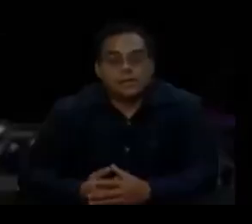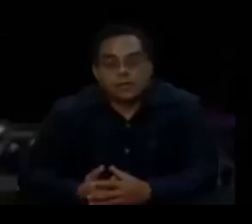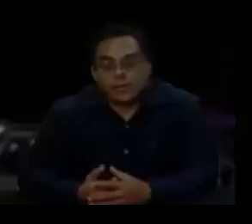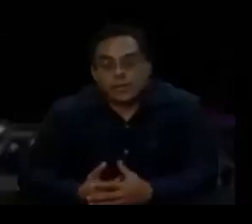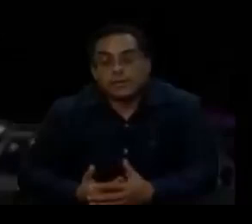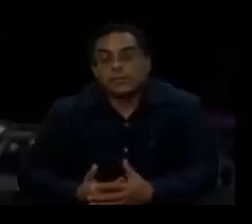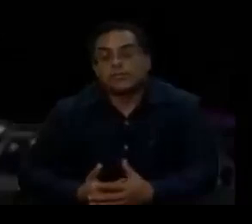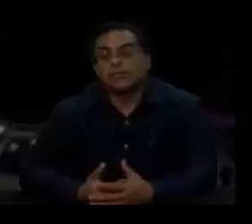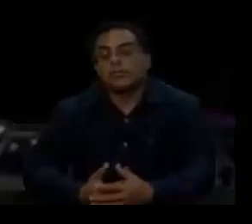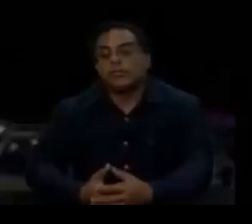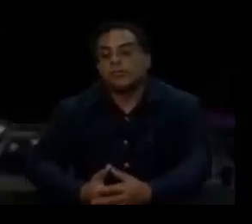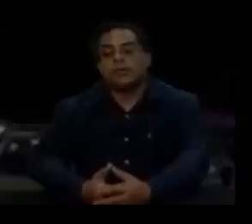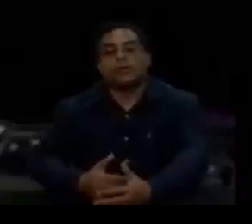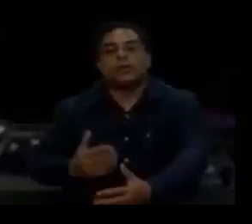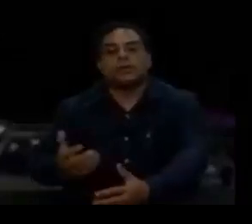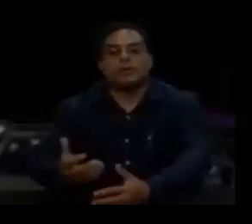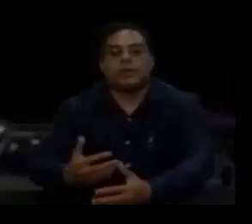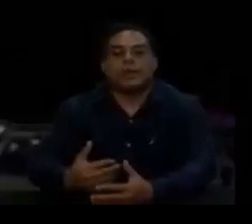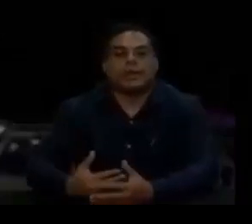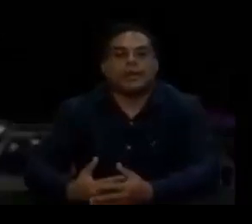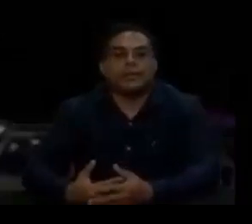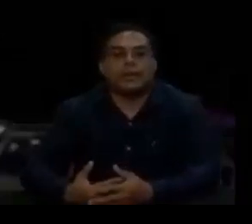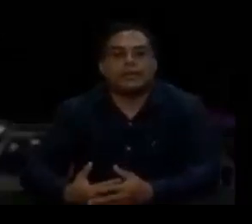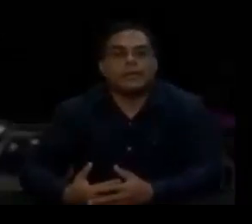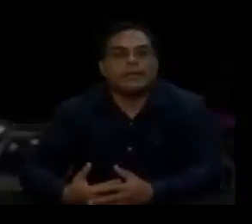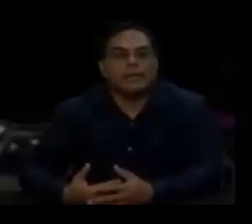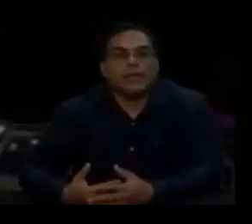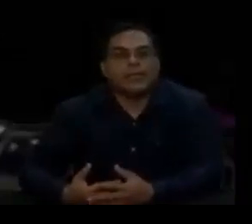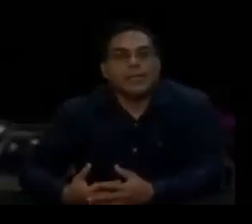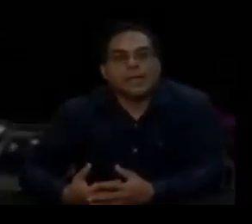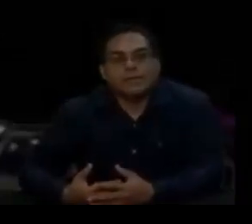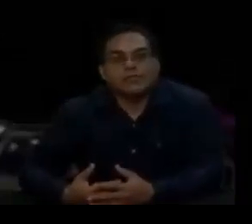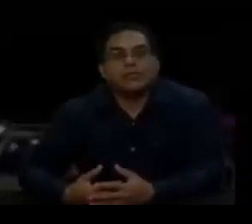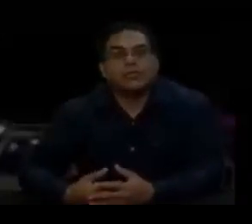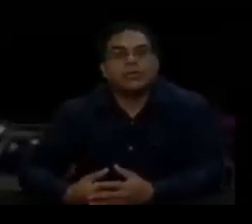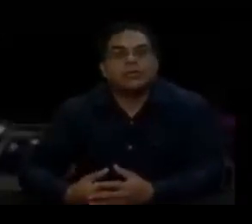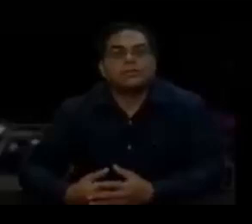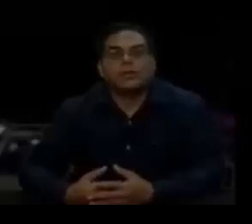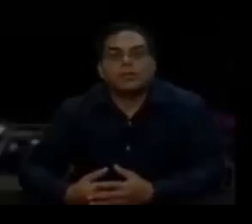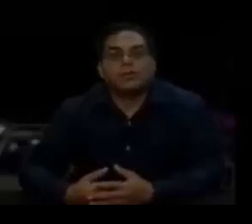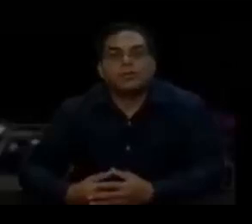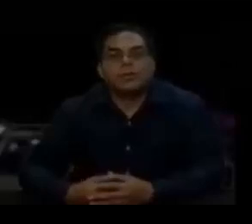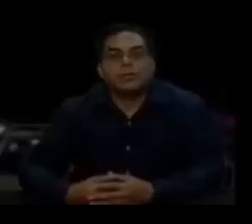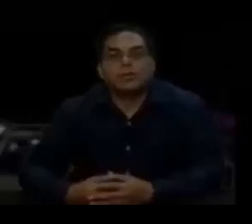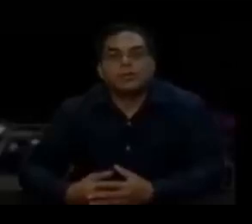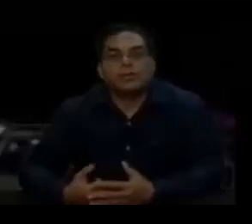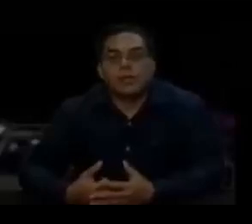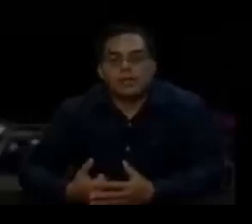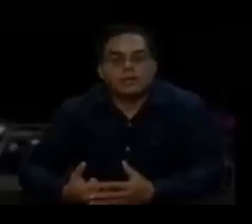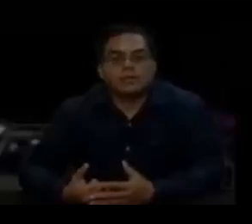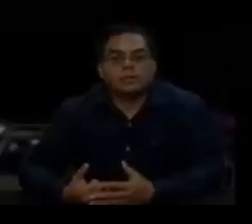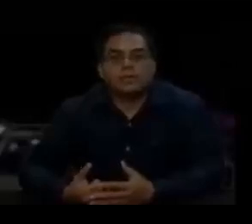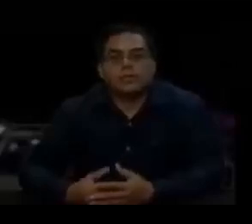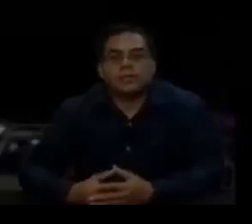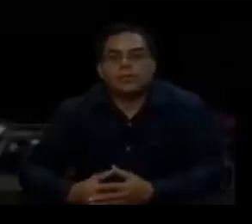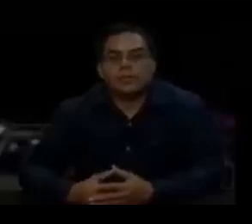ella salvaba, esta es la oclusión muy bien, lo que ella le salvaba era que la parte del lado derecho estaba unida todavía. Entonces es